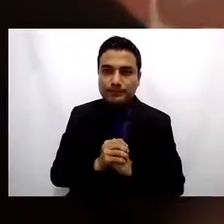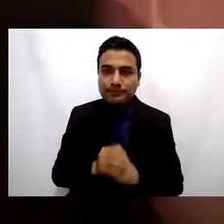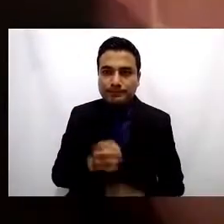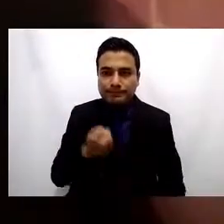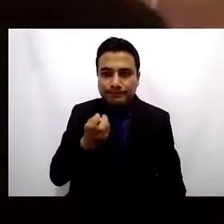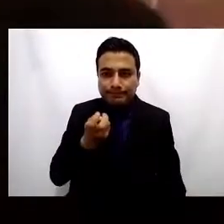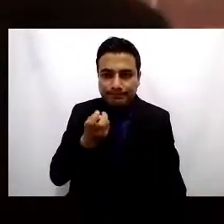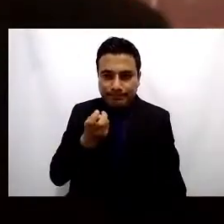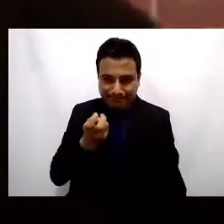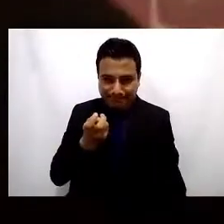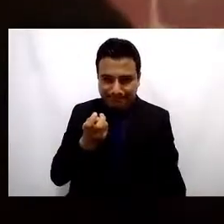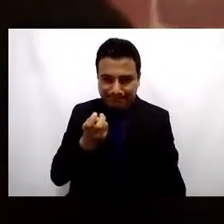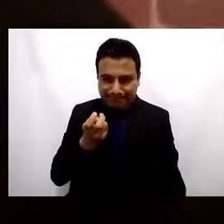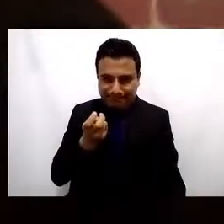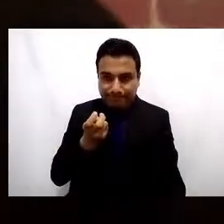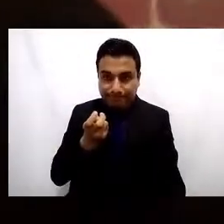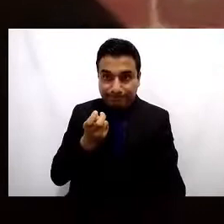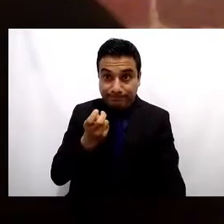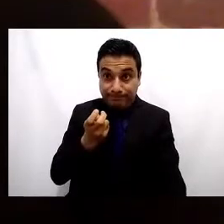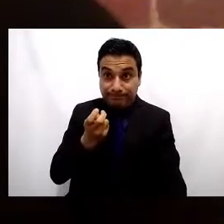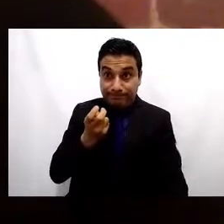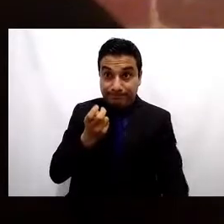En ese concepto de la idea teatro,